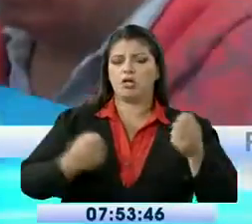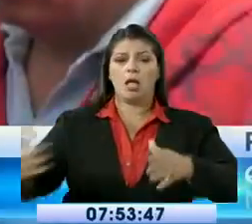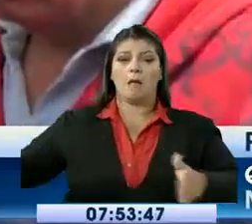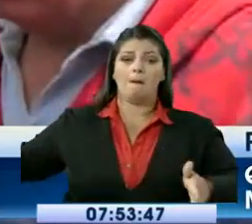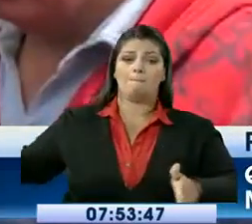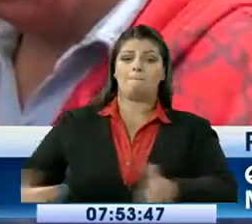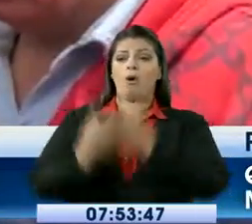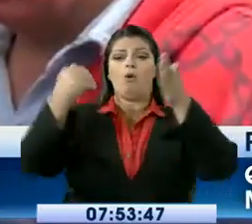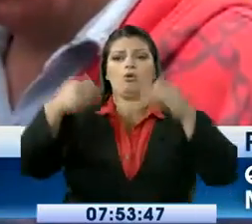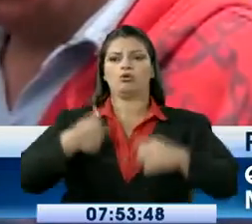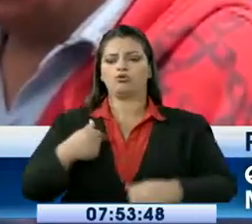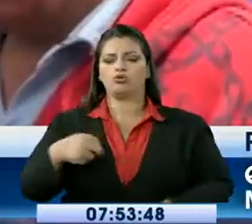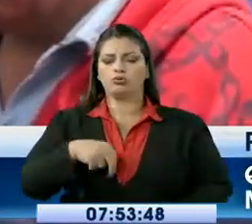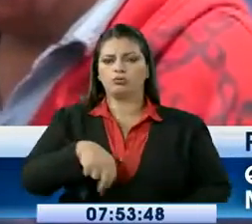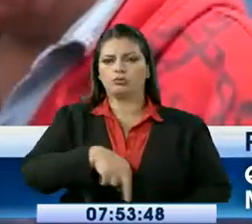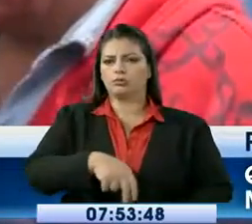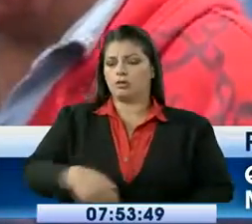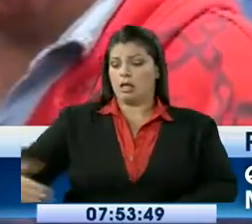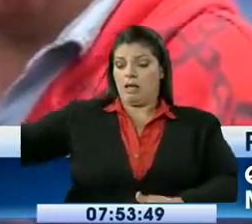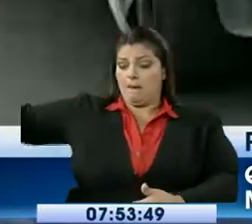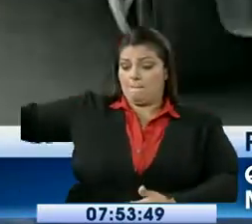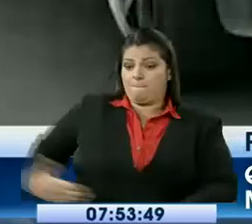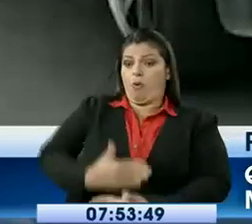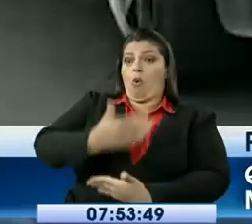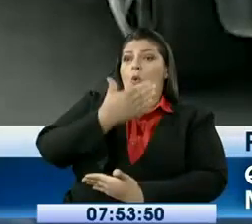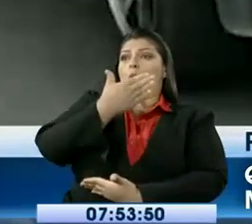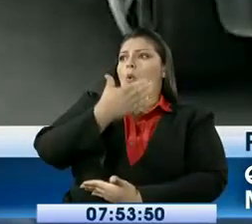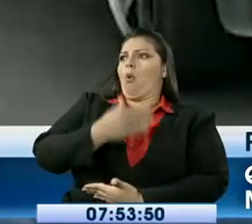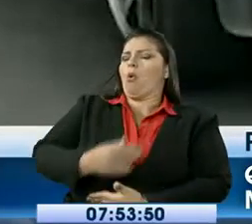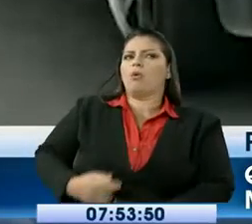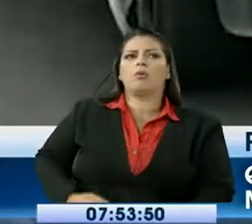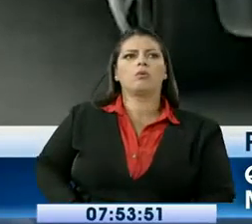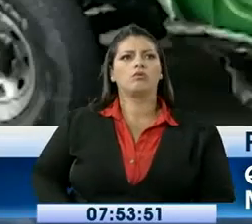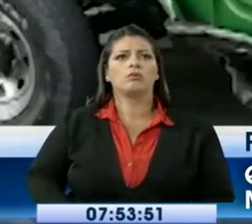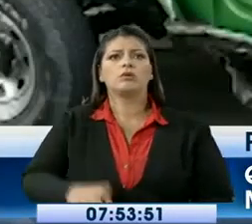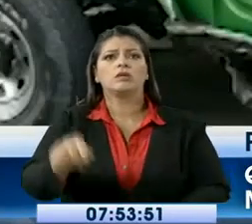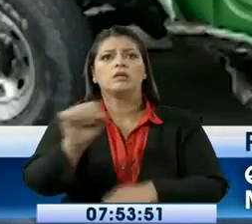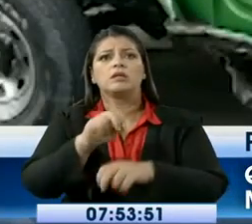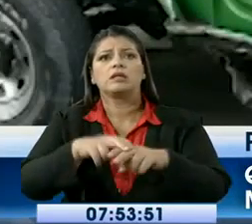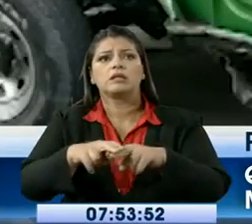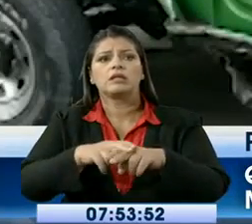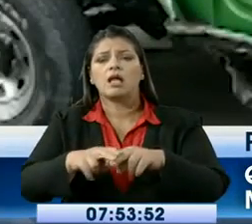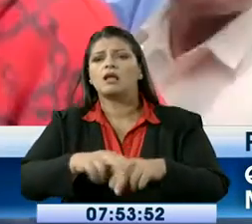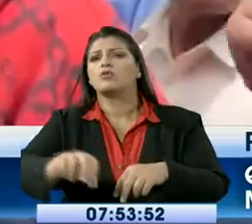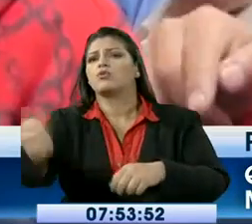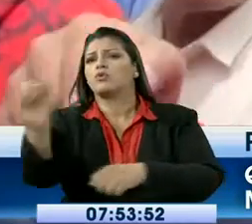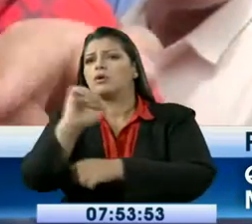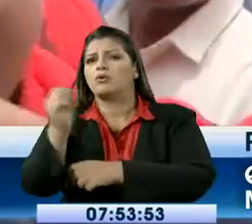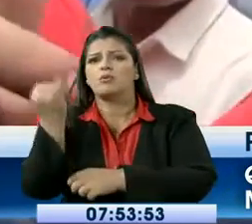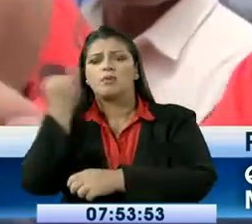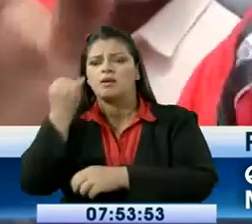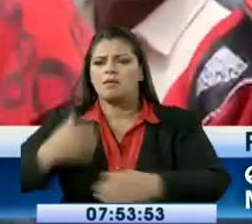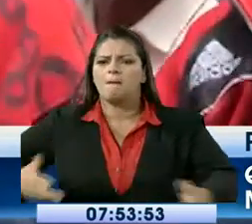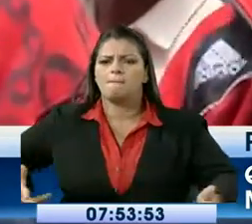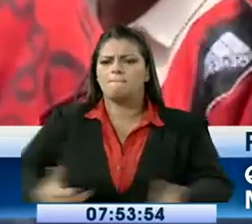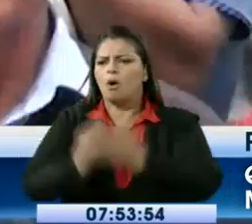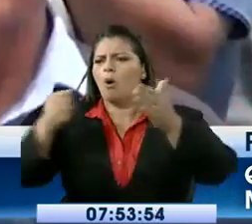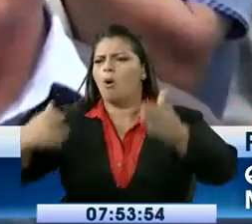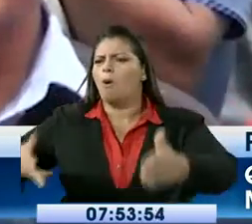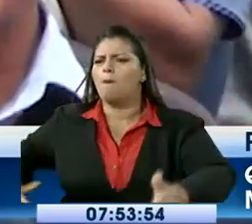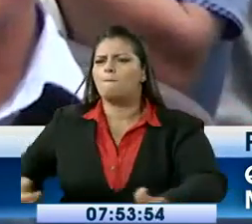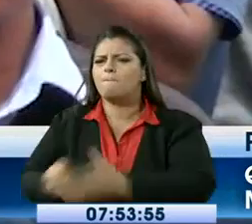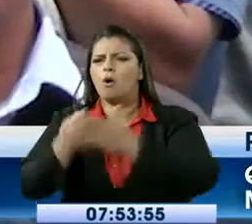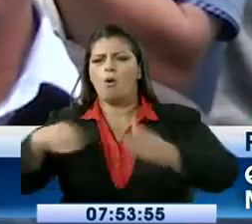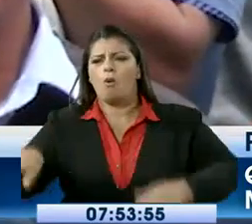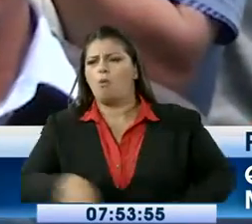pared. Y el carro me pasó, pero así se da contra el taxi, un Jeep verde, y viene invadiendo vía y le cogen aquí.